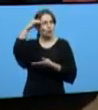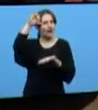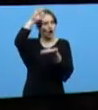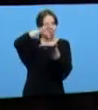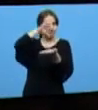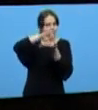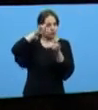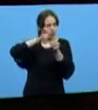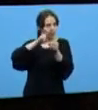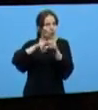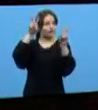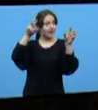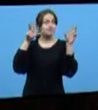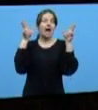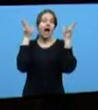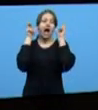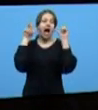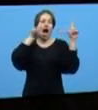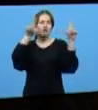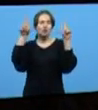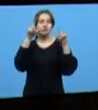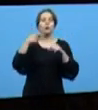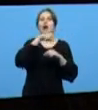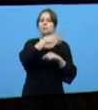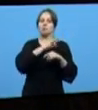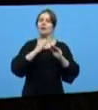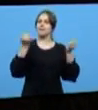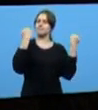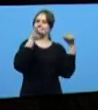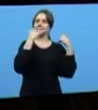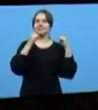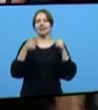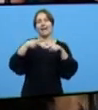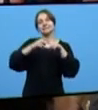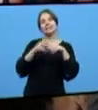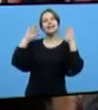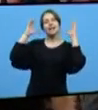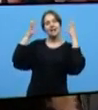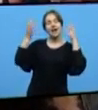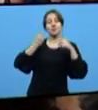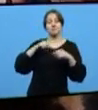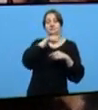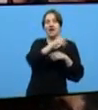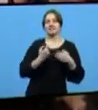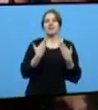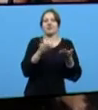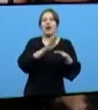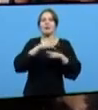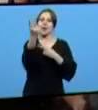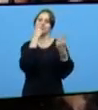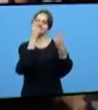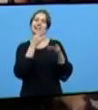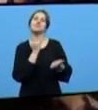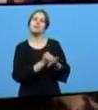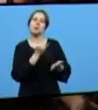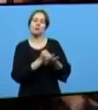do audiovisual, puideron pôr en práctica os seus coñecementos no obradoiro de radio que a emisora pública pon a disposición dos visitantes. A